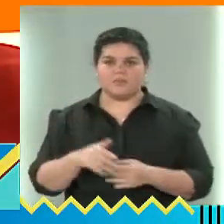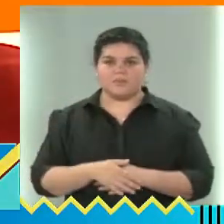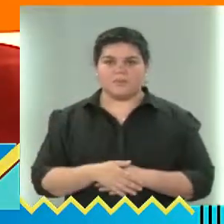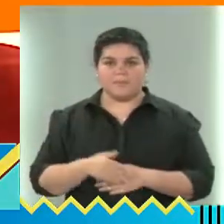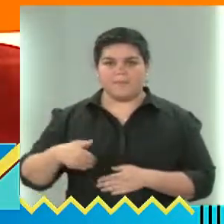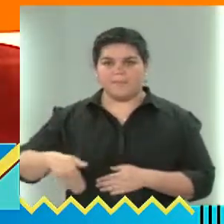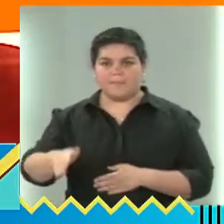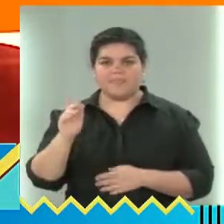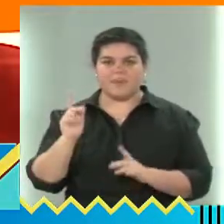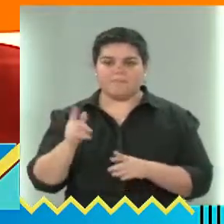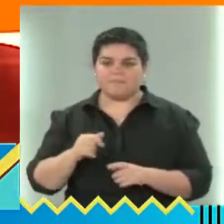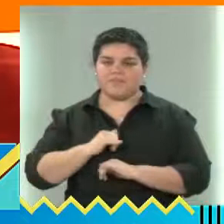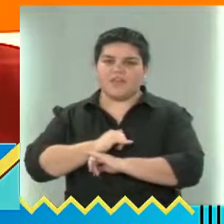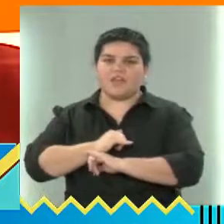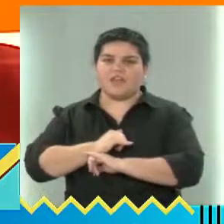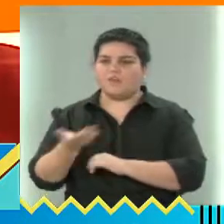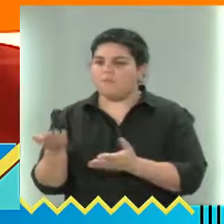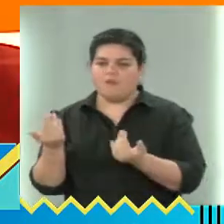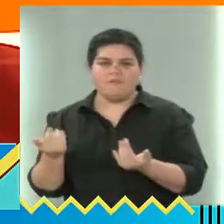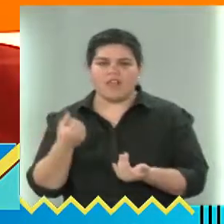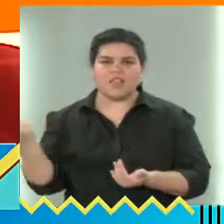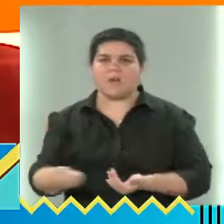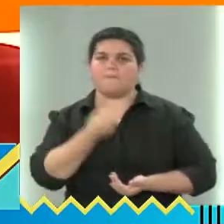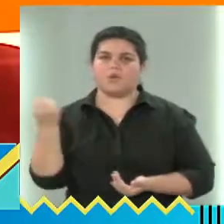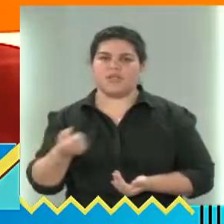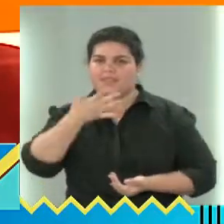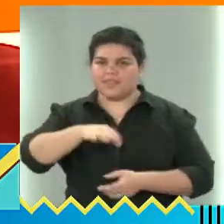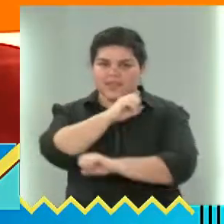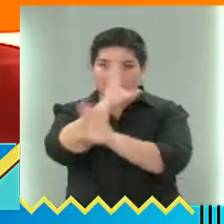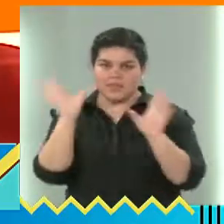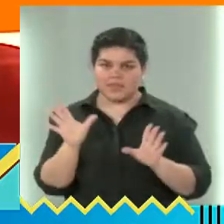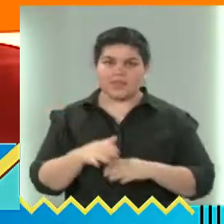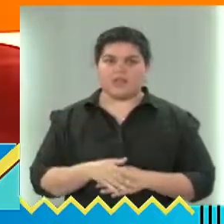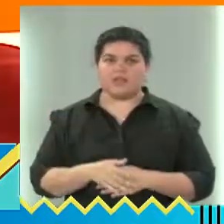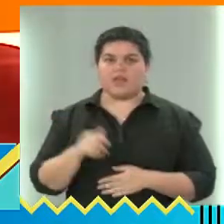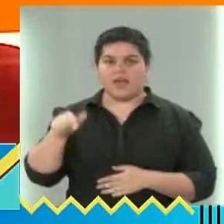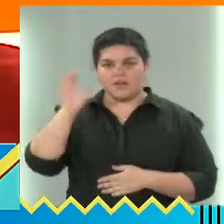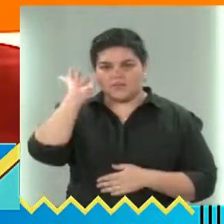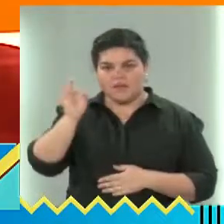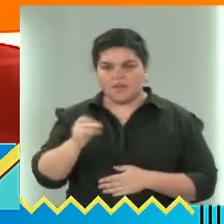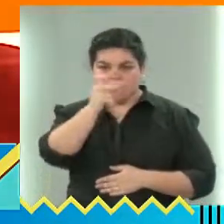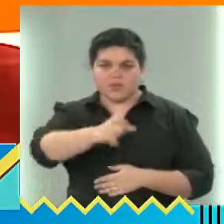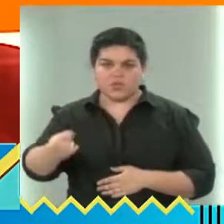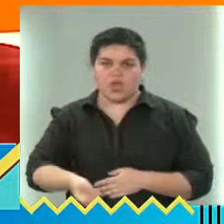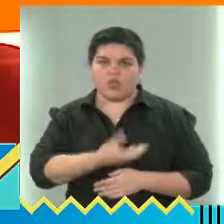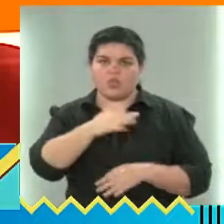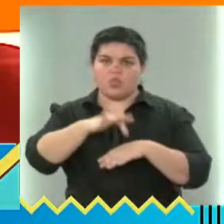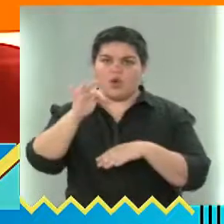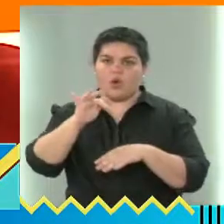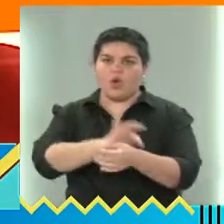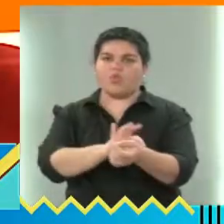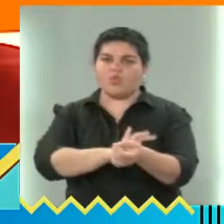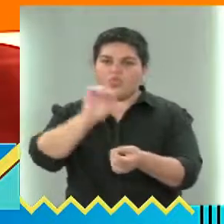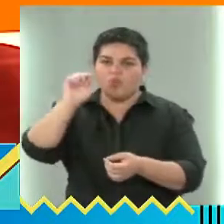difundir la importancia que tiene y la necesidad, como decía el doctor Ruiz, de contar con donantes de sangre para luego contar con